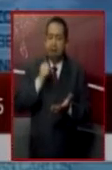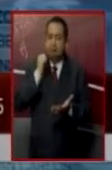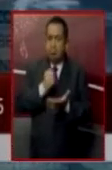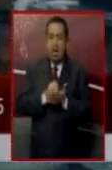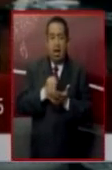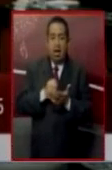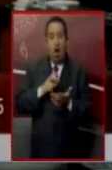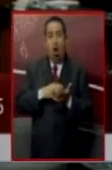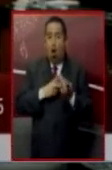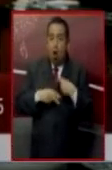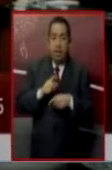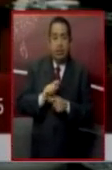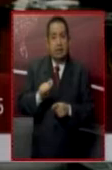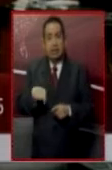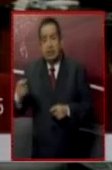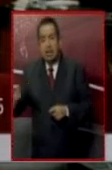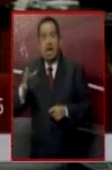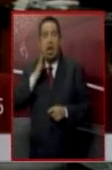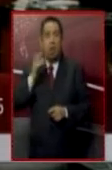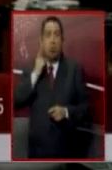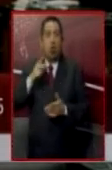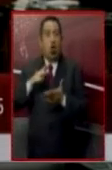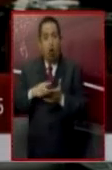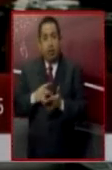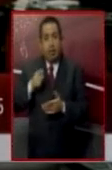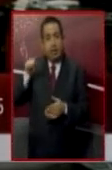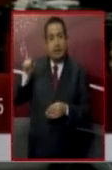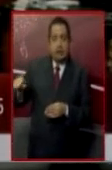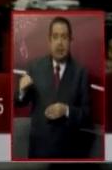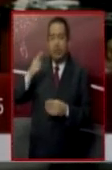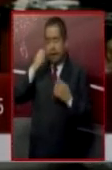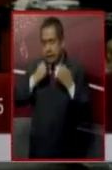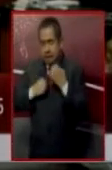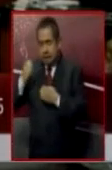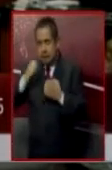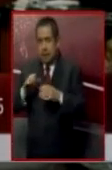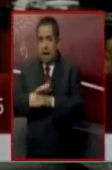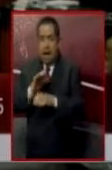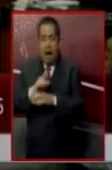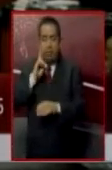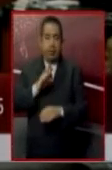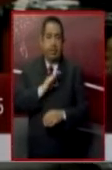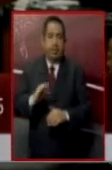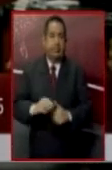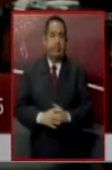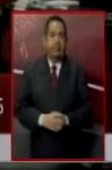remitido, es decir, regresó acá a la Cámara de Diputados con las modificaciones para su proceso legislativo.